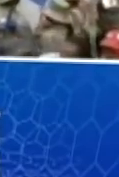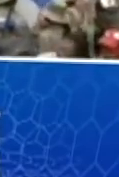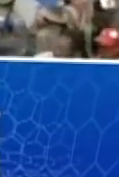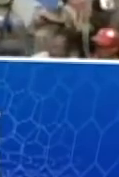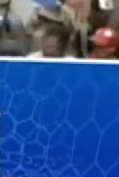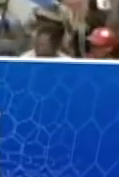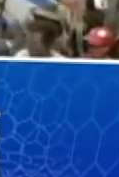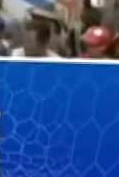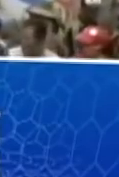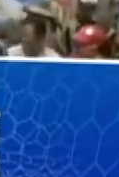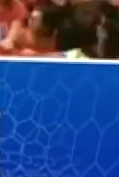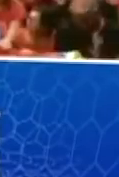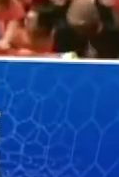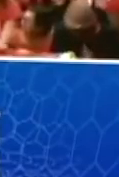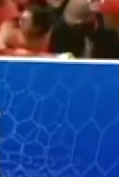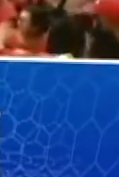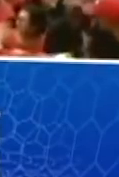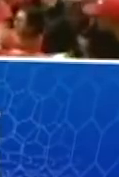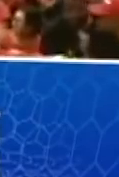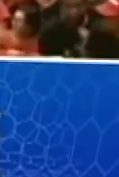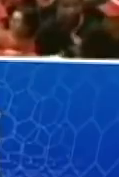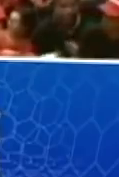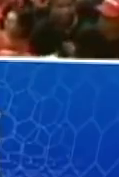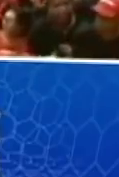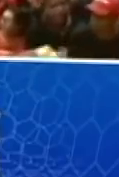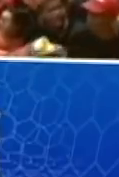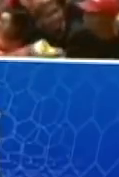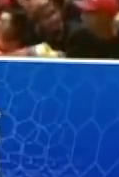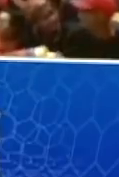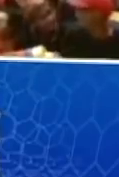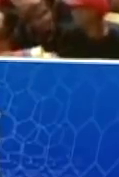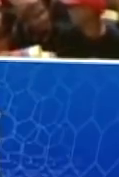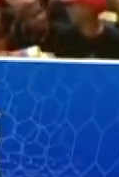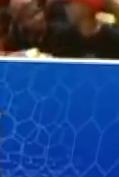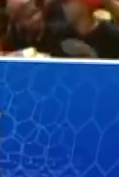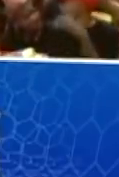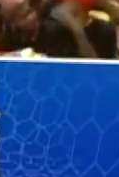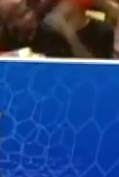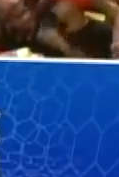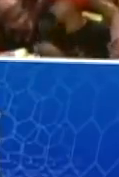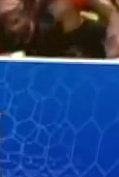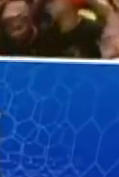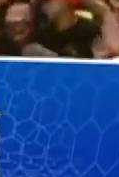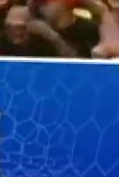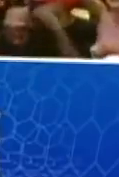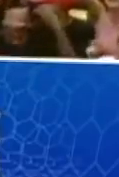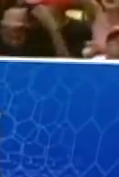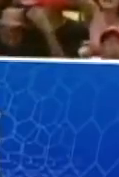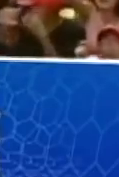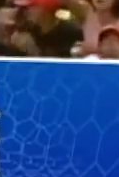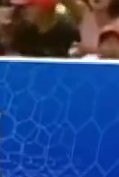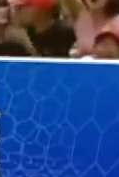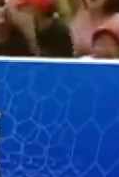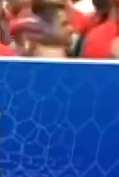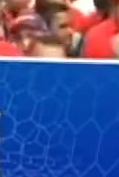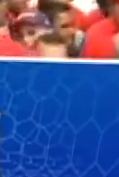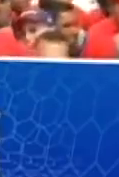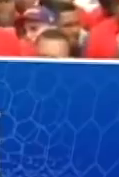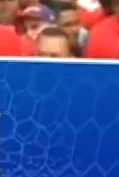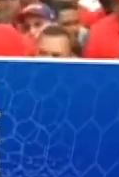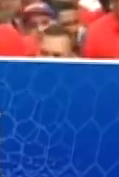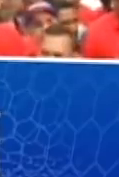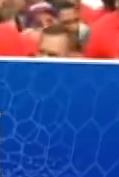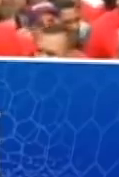convivencia nacional y buscar arreglar todo lo que haya que arreglar en Venezuela, atender todo lo que haya que